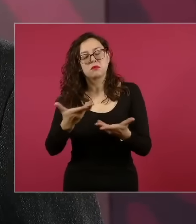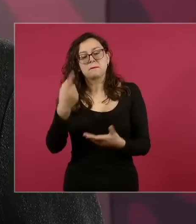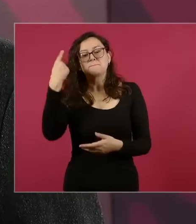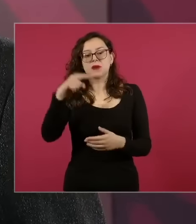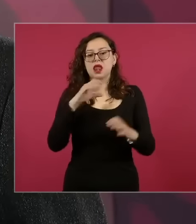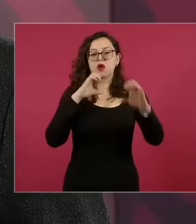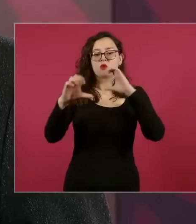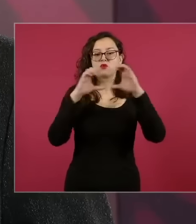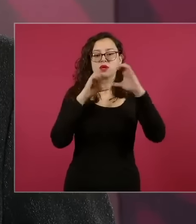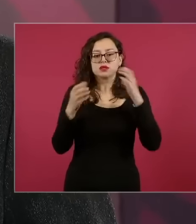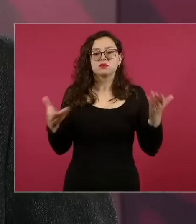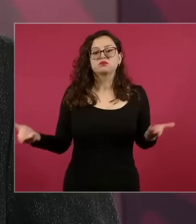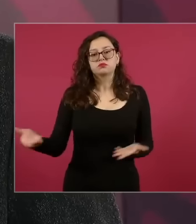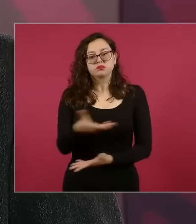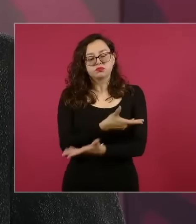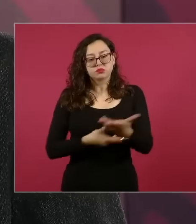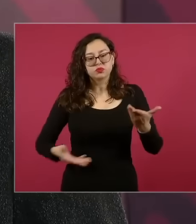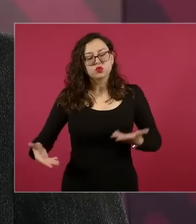como